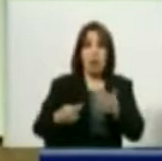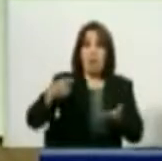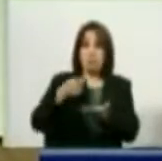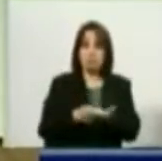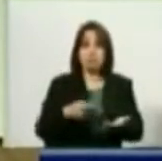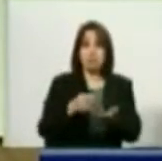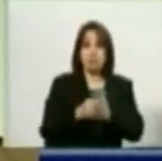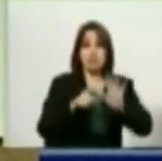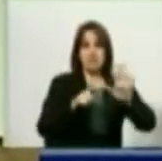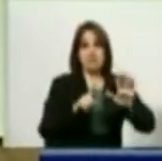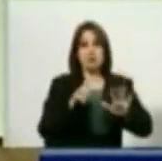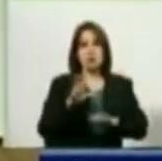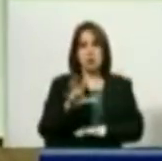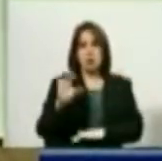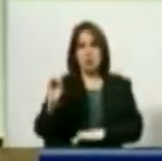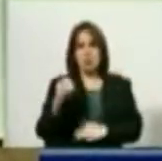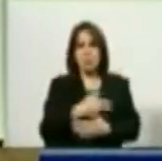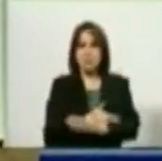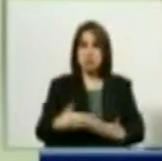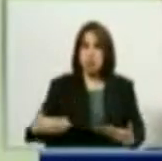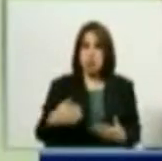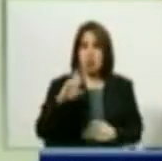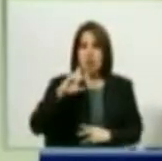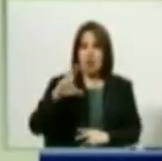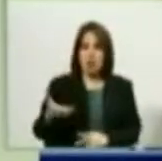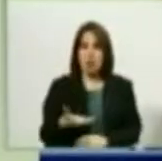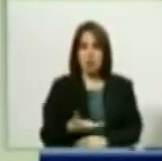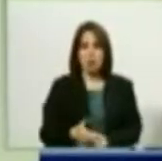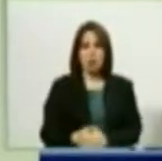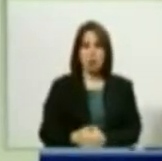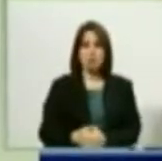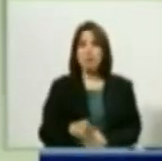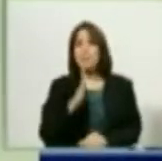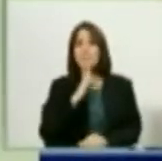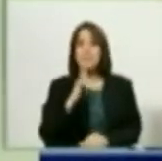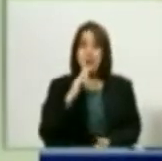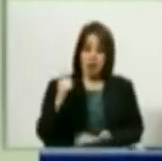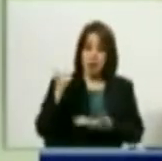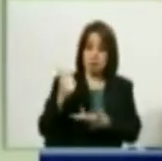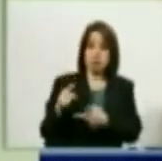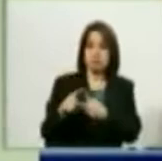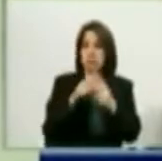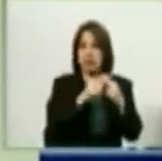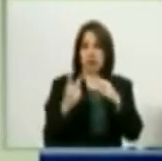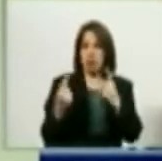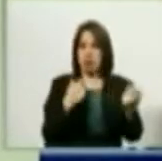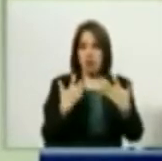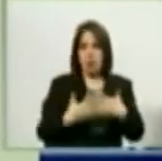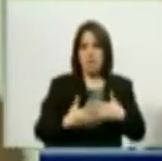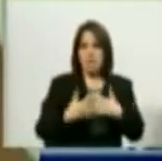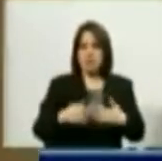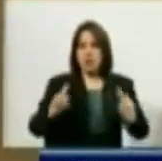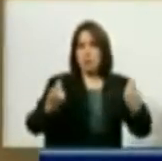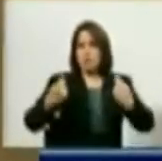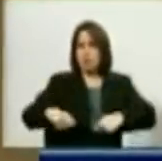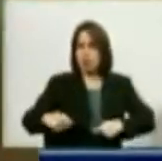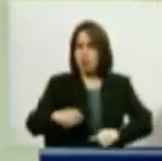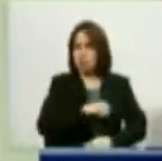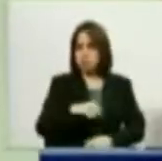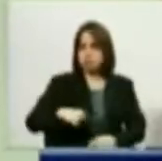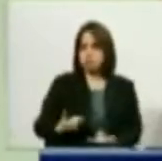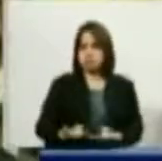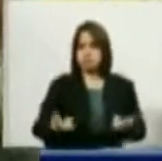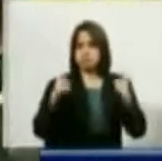de tecnología banca pública otorga créditos a emprendimiento que apuestan a la soberanía